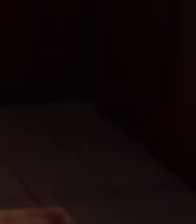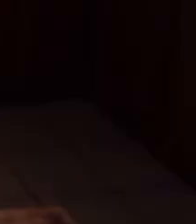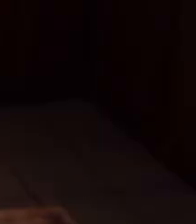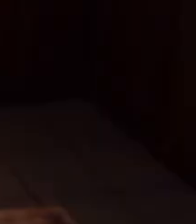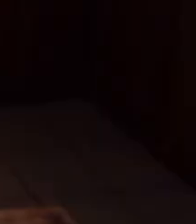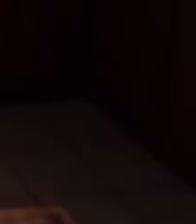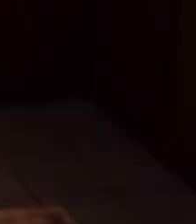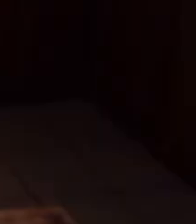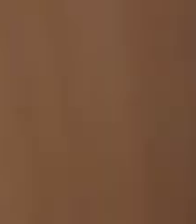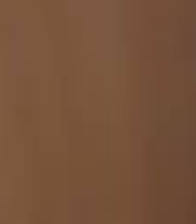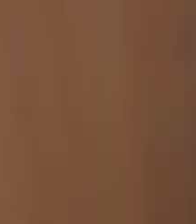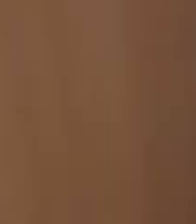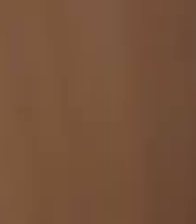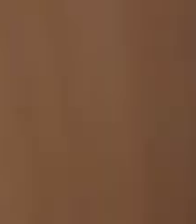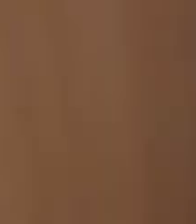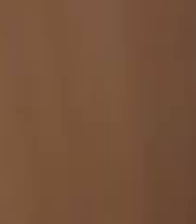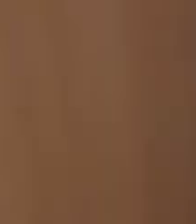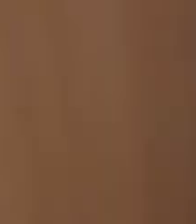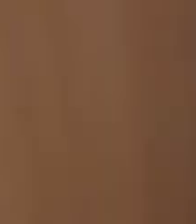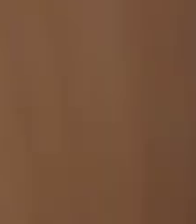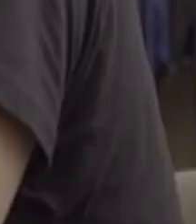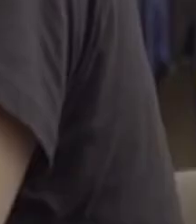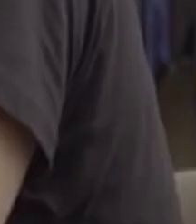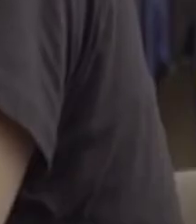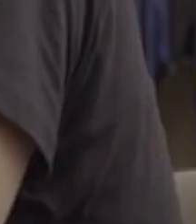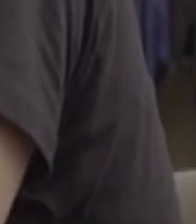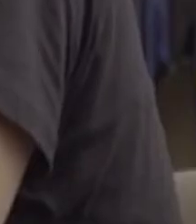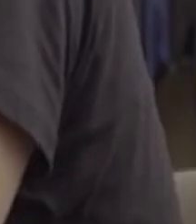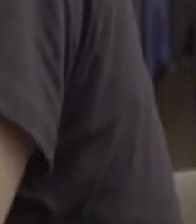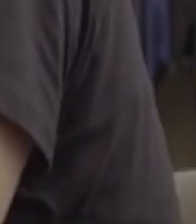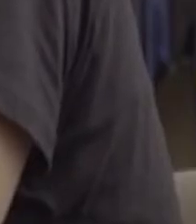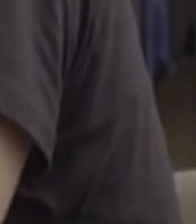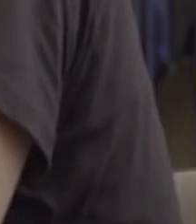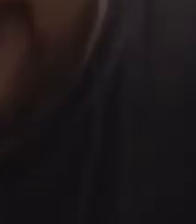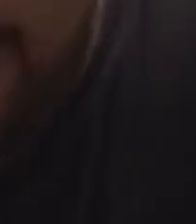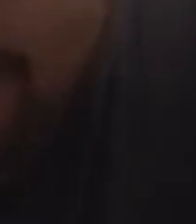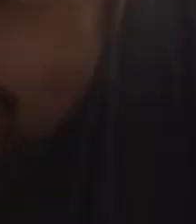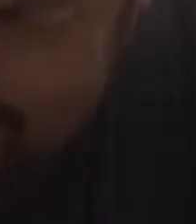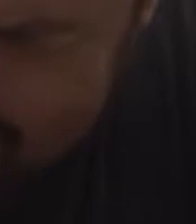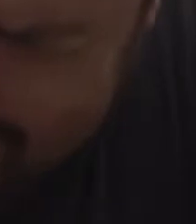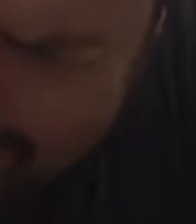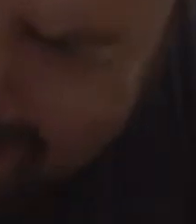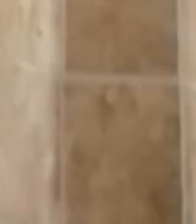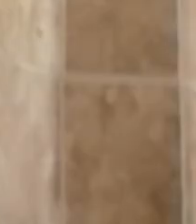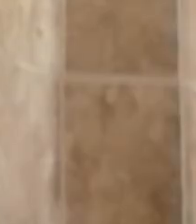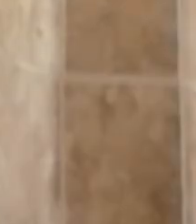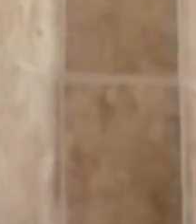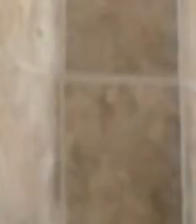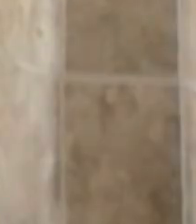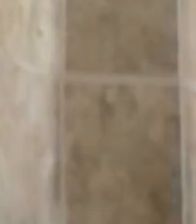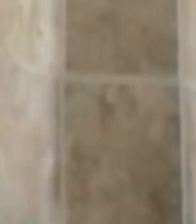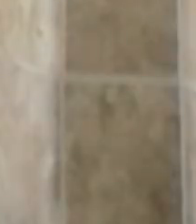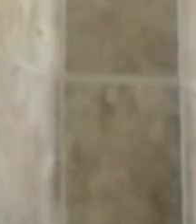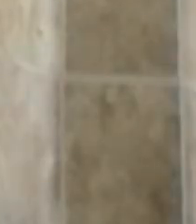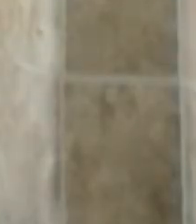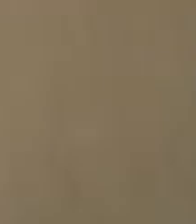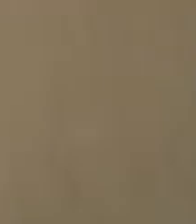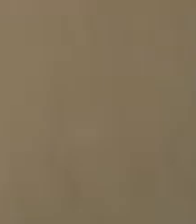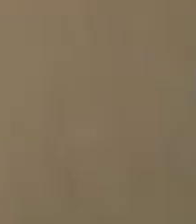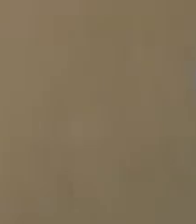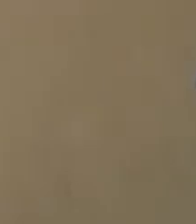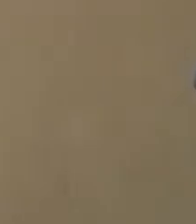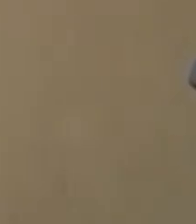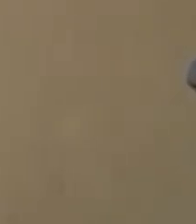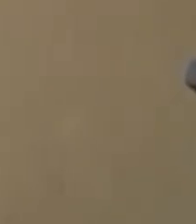veremos varios cortos de la serie Secuelas de la Cuarentena, que nos muestran maneras diferentes de alcanzar la